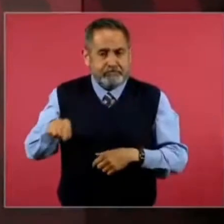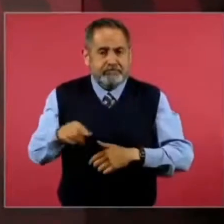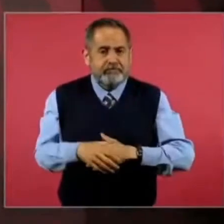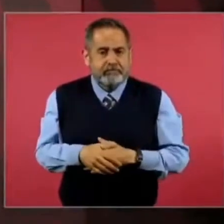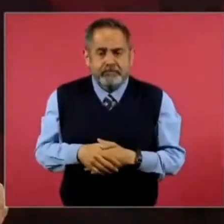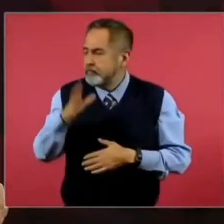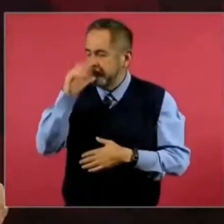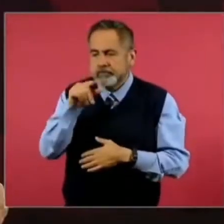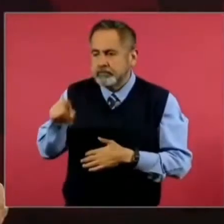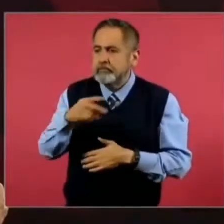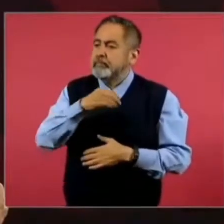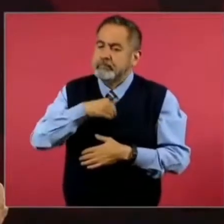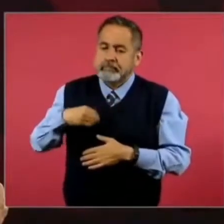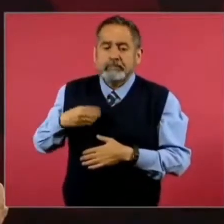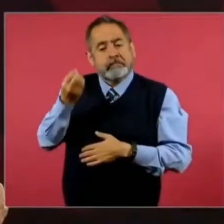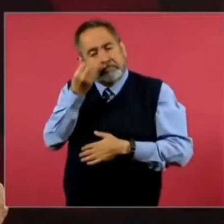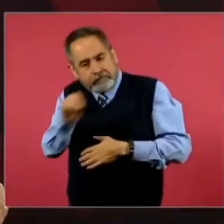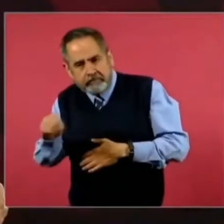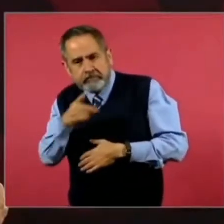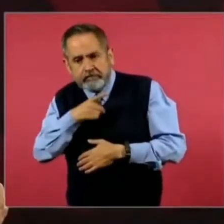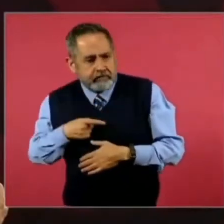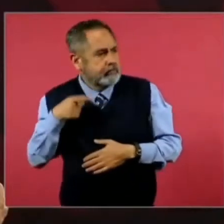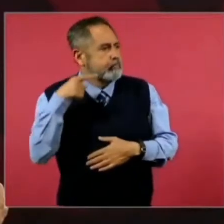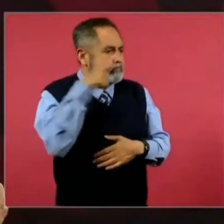no puede,